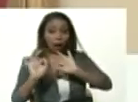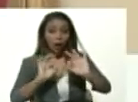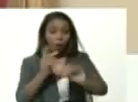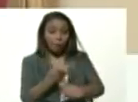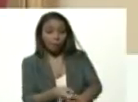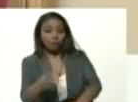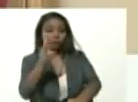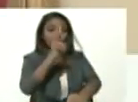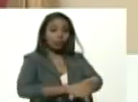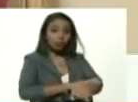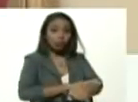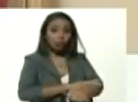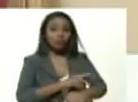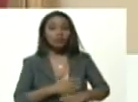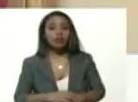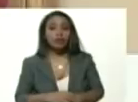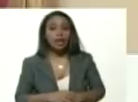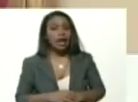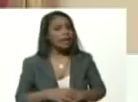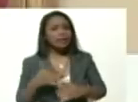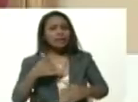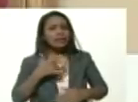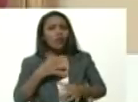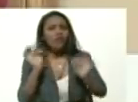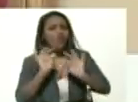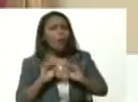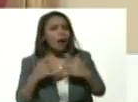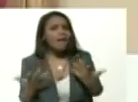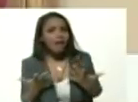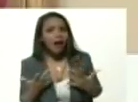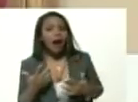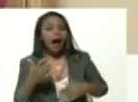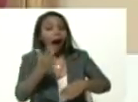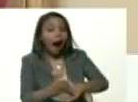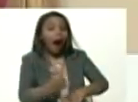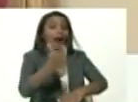peor en el sentido de tomar las medidas más